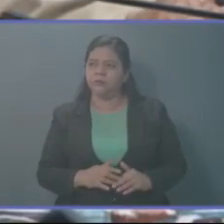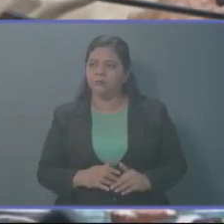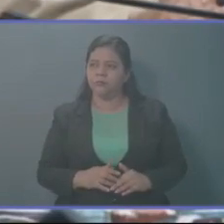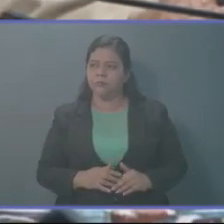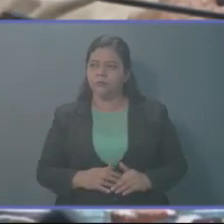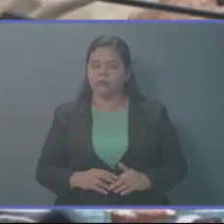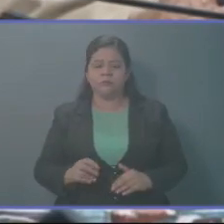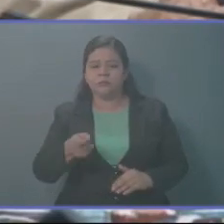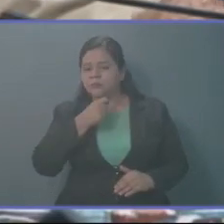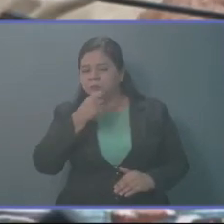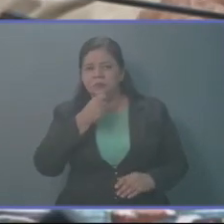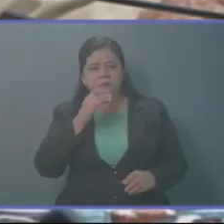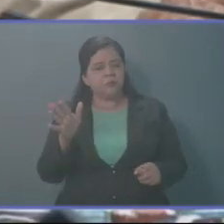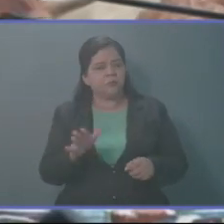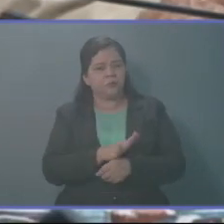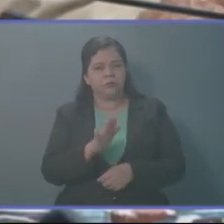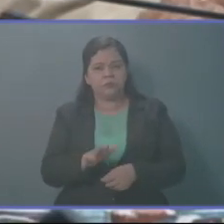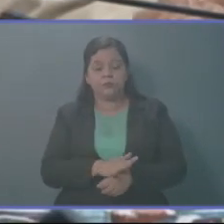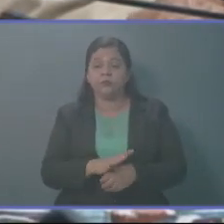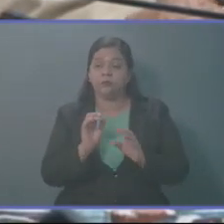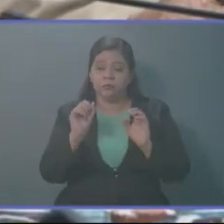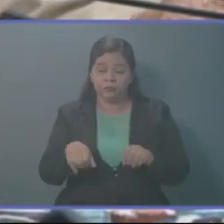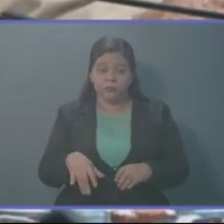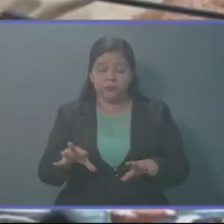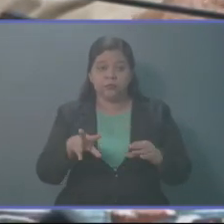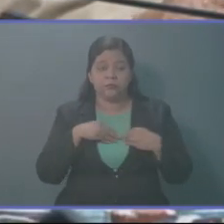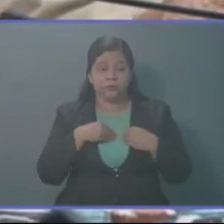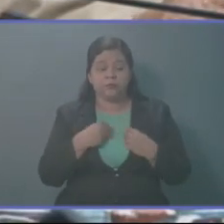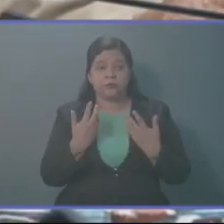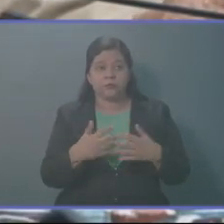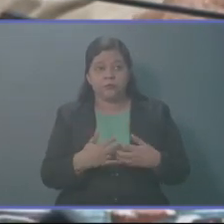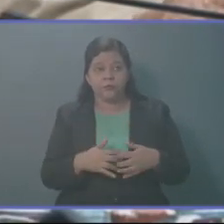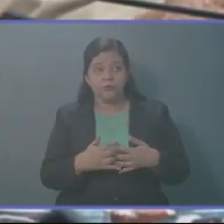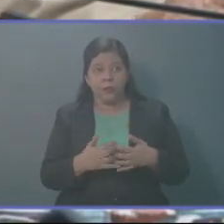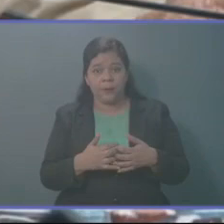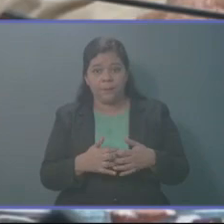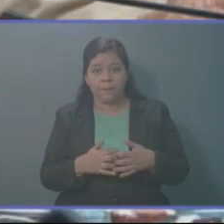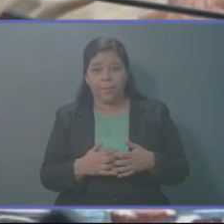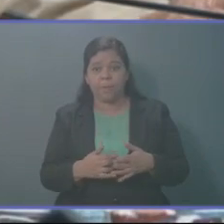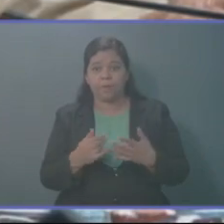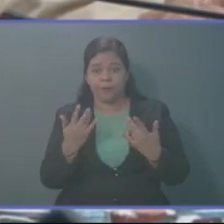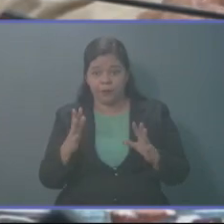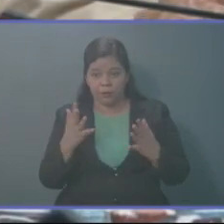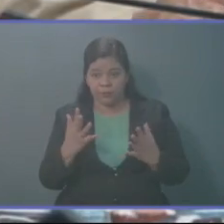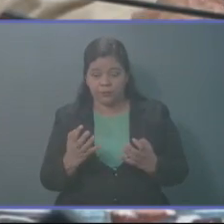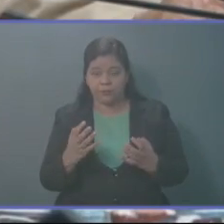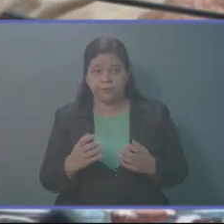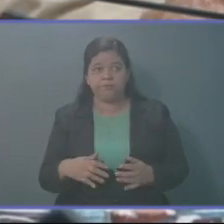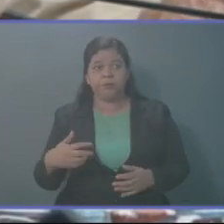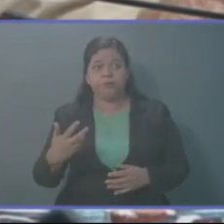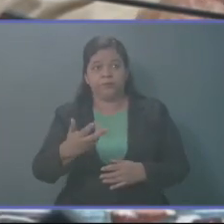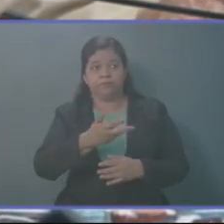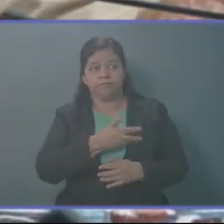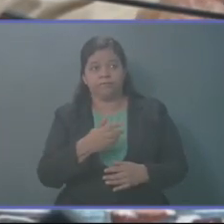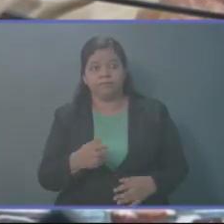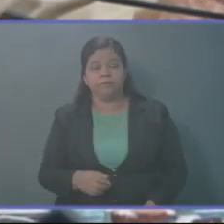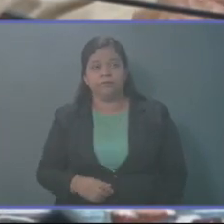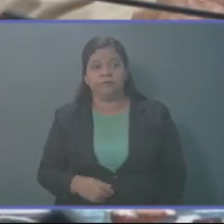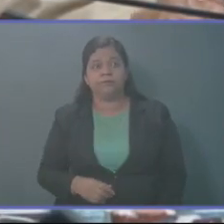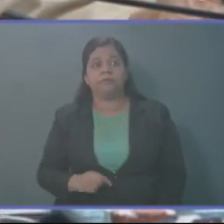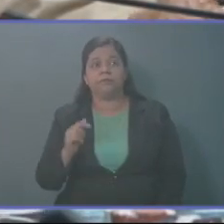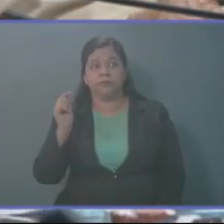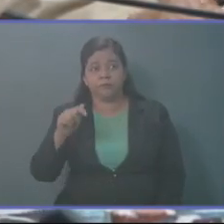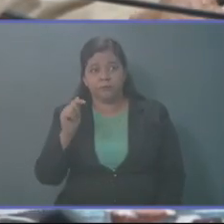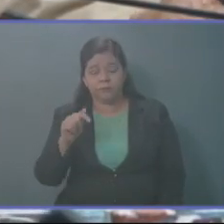sin la información necesaria y podríamos dañar a empresas sin querer, sin que sea nuestro ánimo. Por